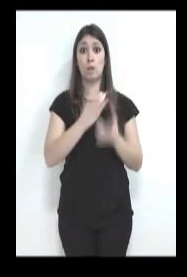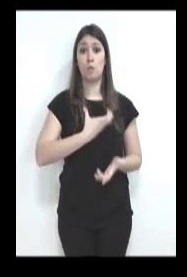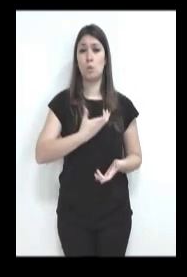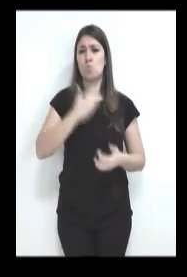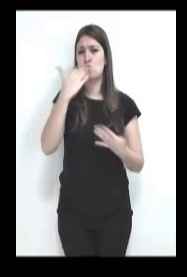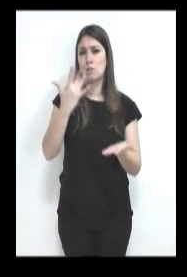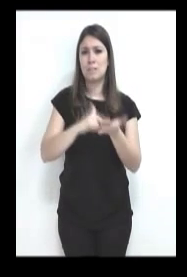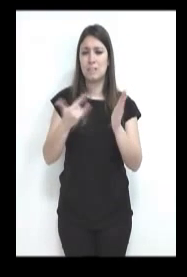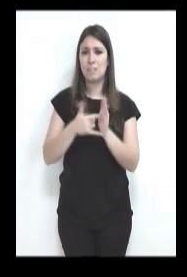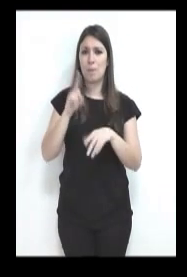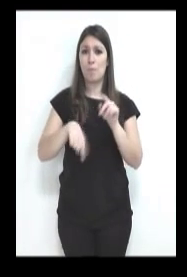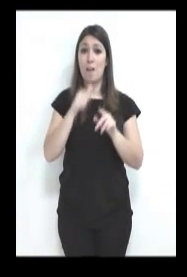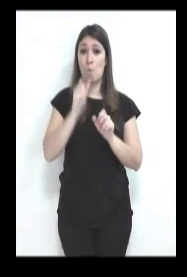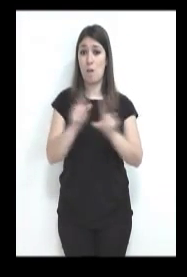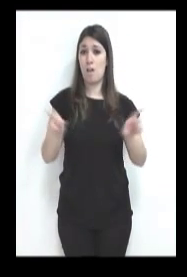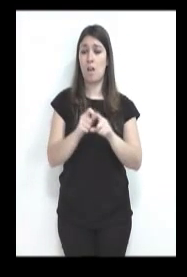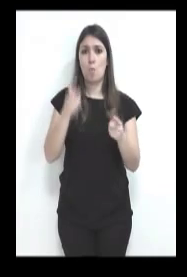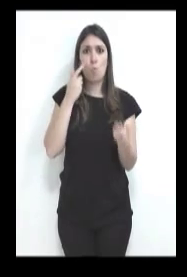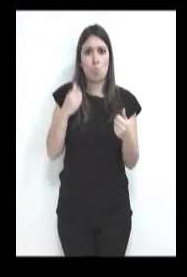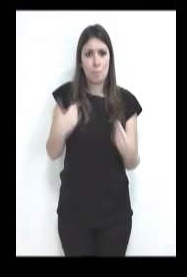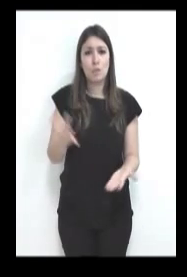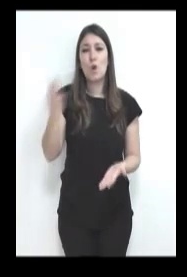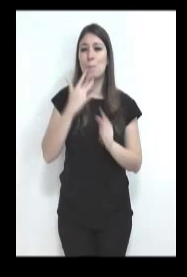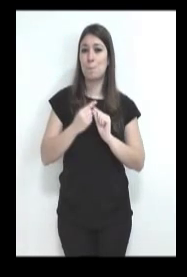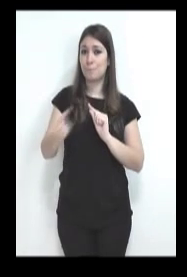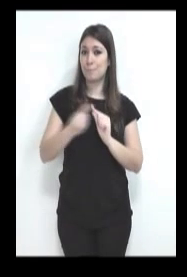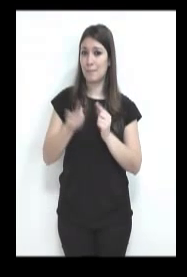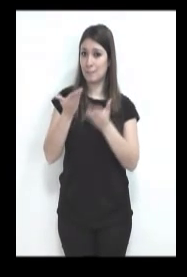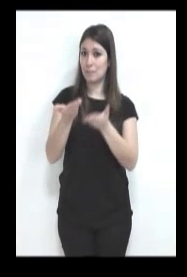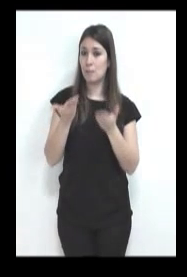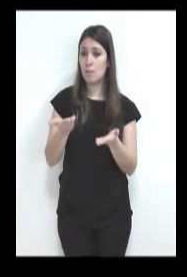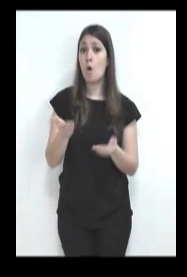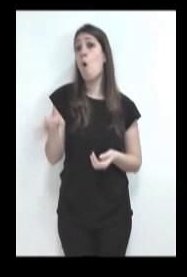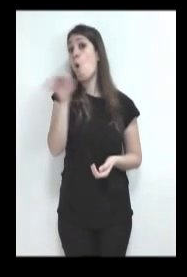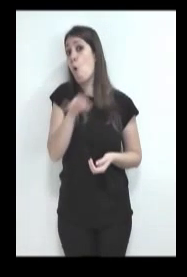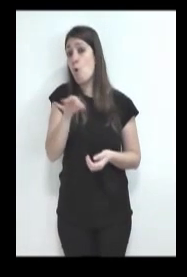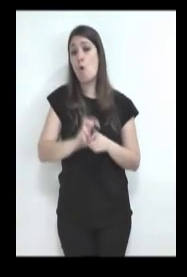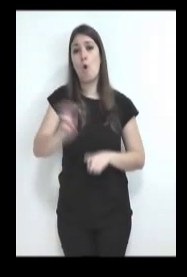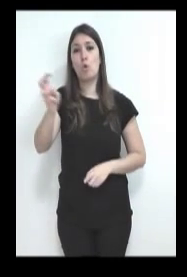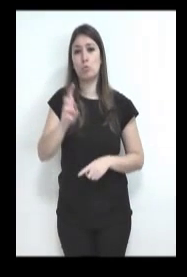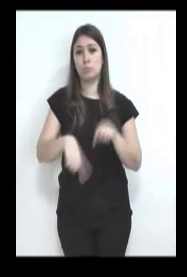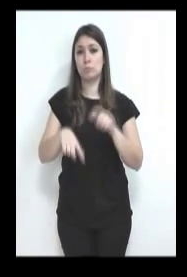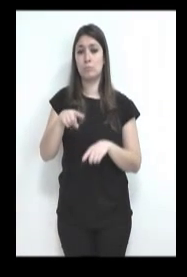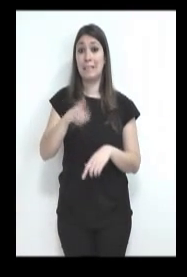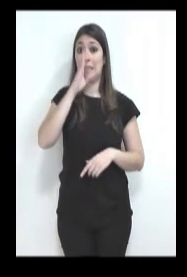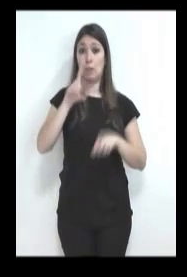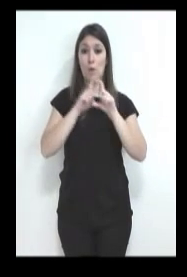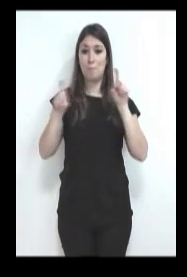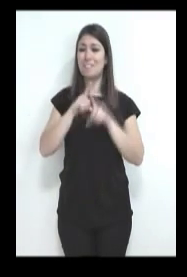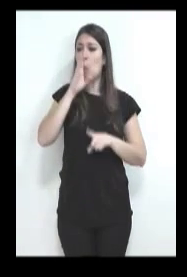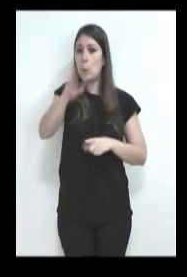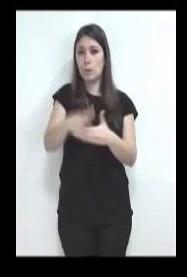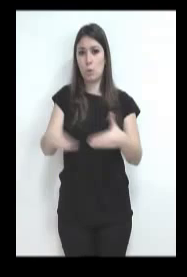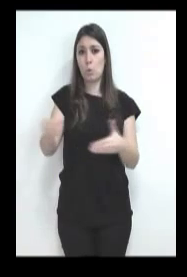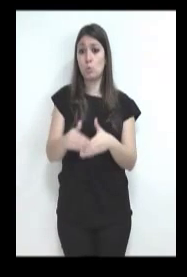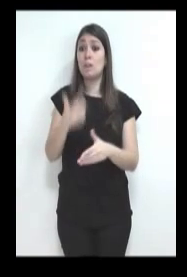que me optimice el riego o soluciones de teleasistencia, y también soluciones que vayan directamente de las empresas a los usuarios y que